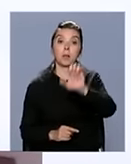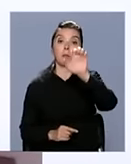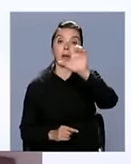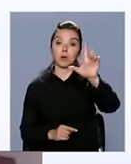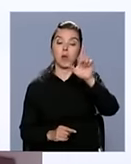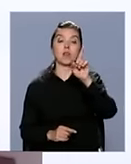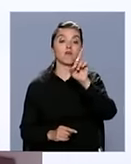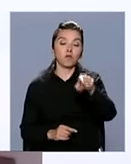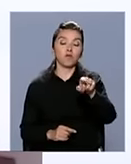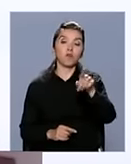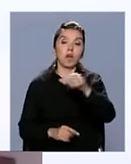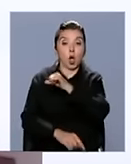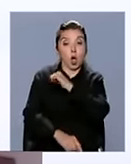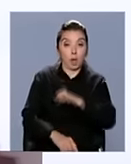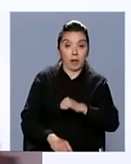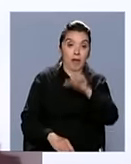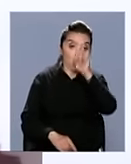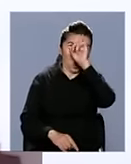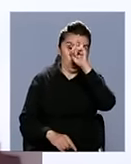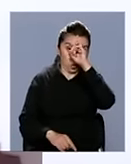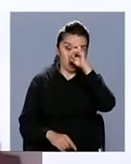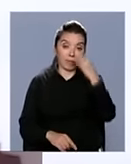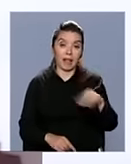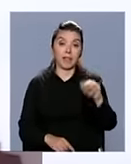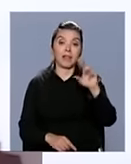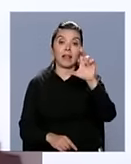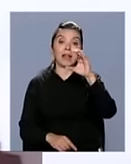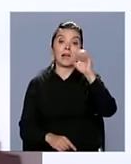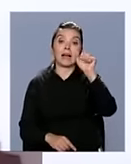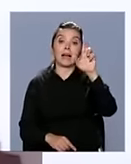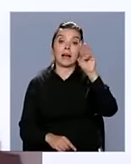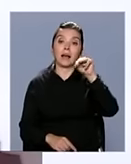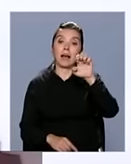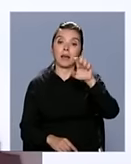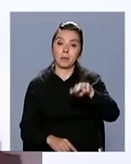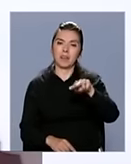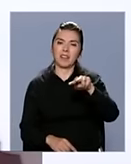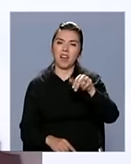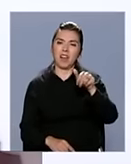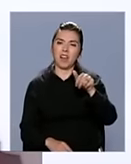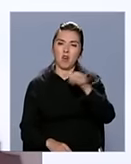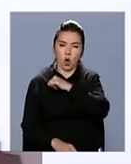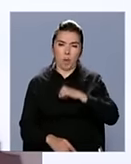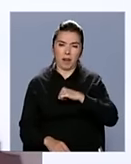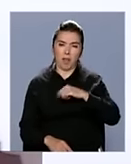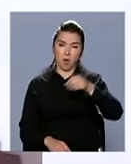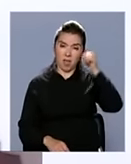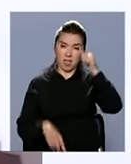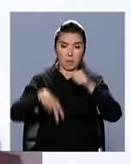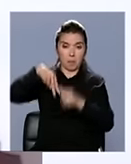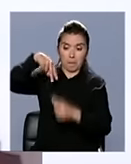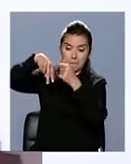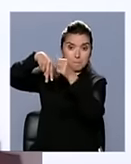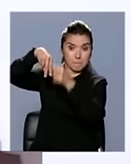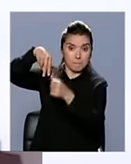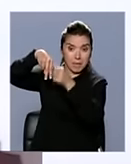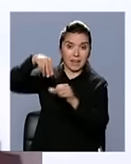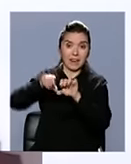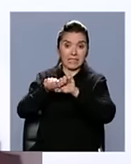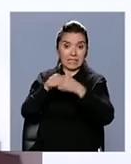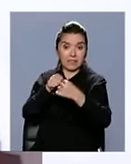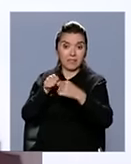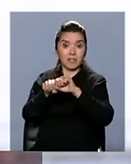del Carmen. Se encuentra bien. Hoy día fue operado ayer. Ya, de su pierna, tiene fracturas en el fémur